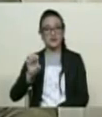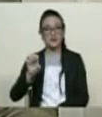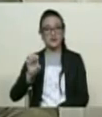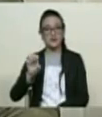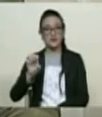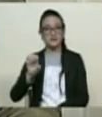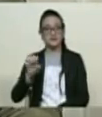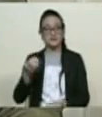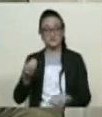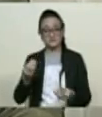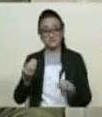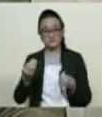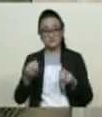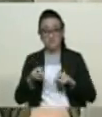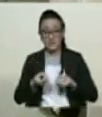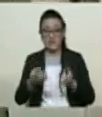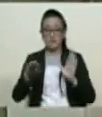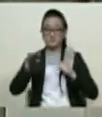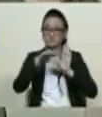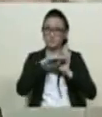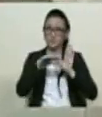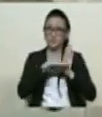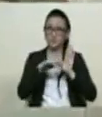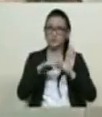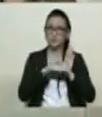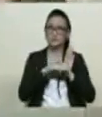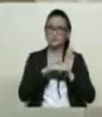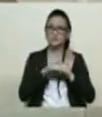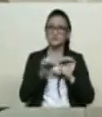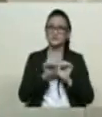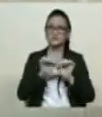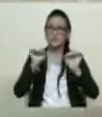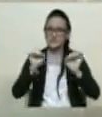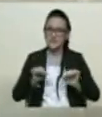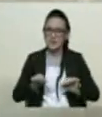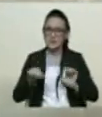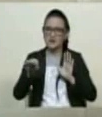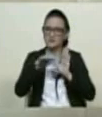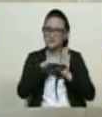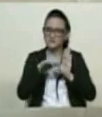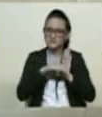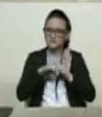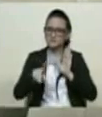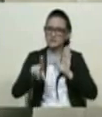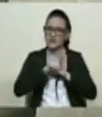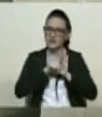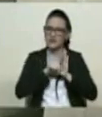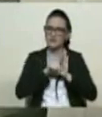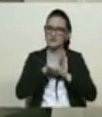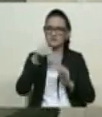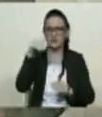estas garantías, un sistema de garantías electorales,